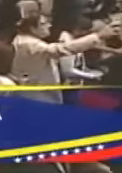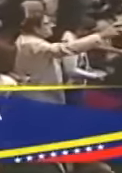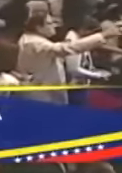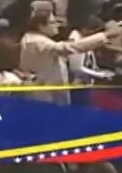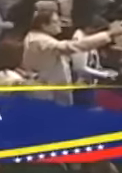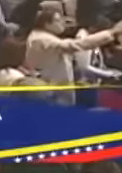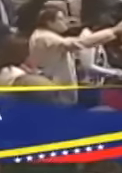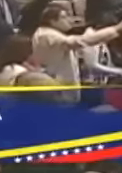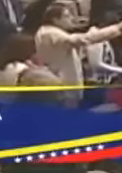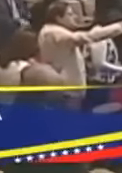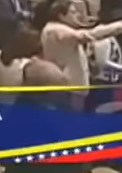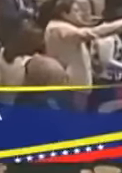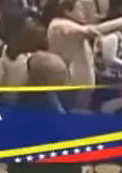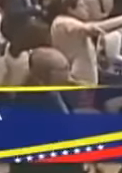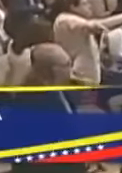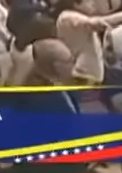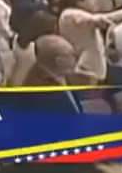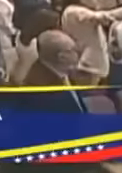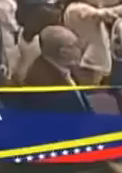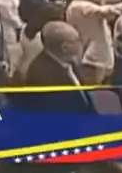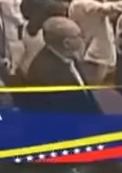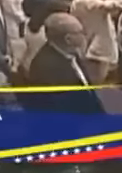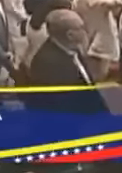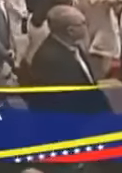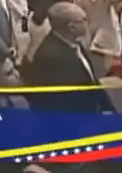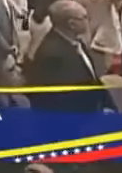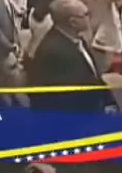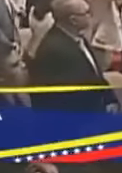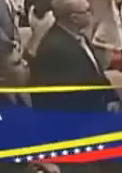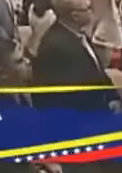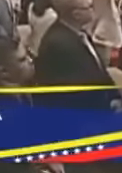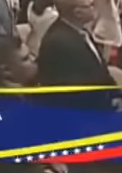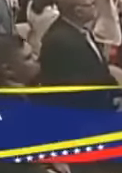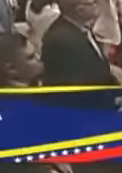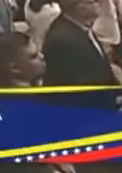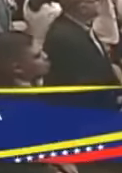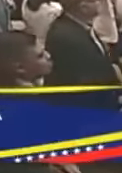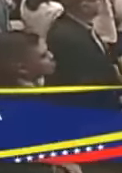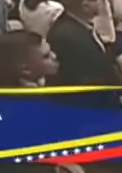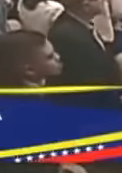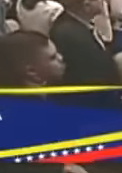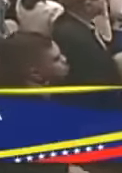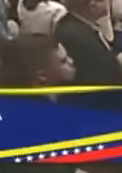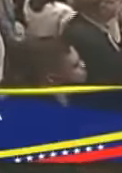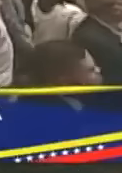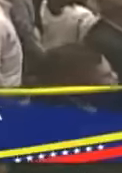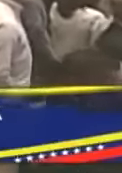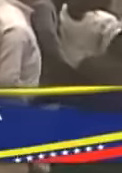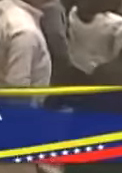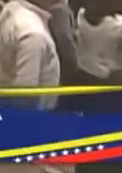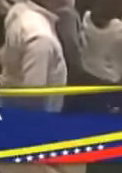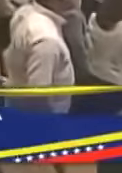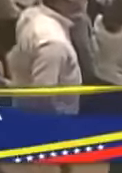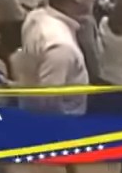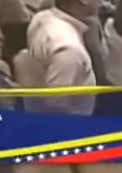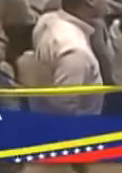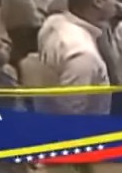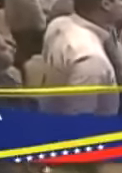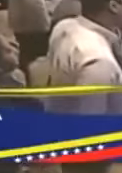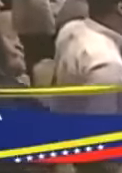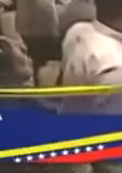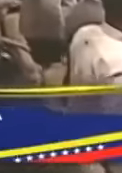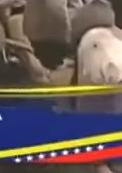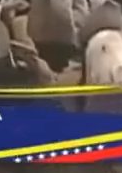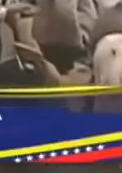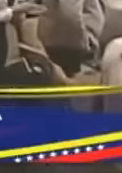en 24 años de revolución el próximo 3 de diciembre. El gobierno bolivariano ha reiterado